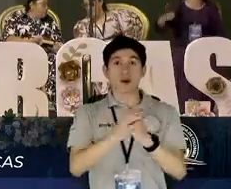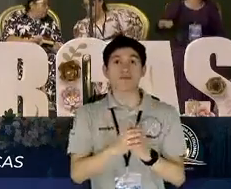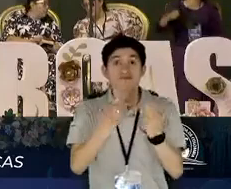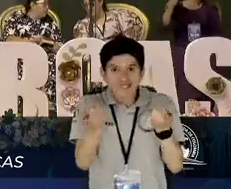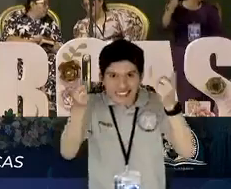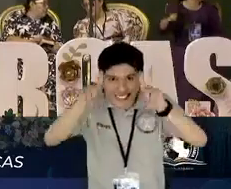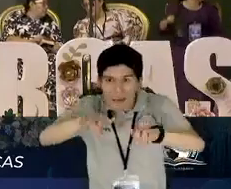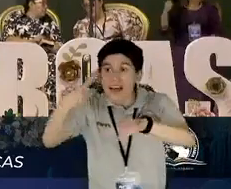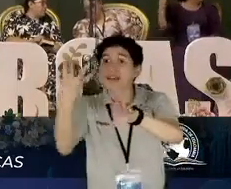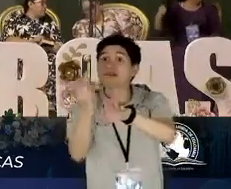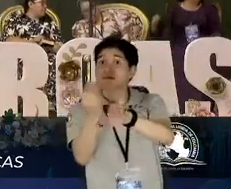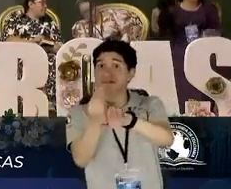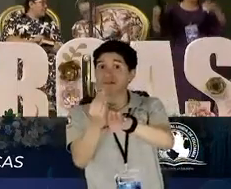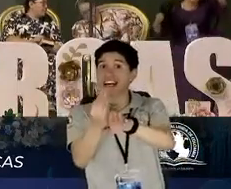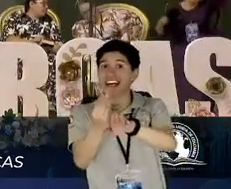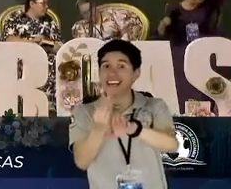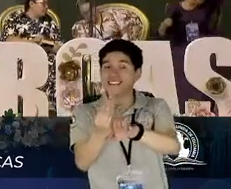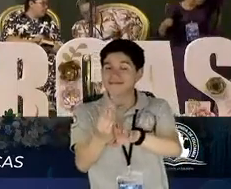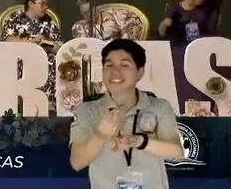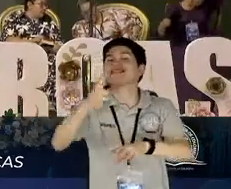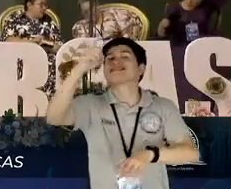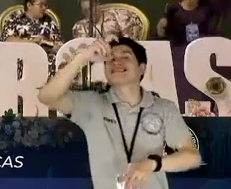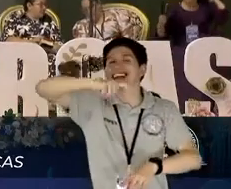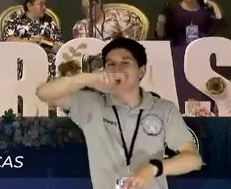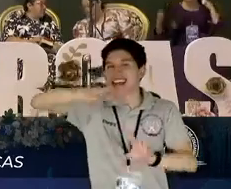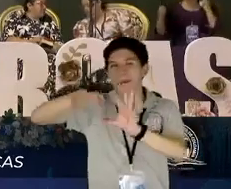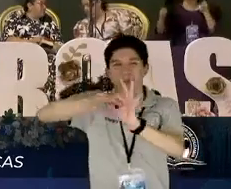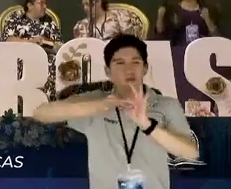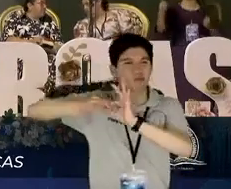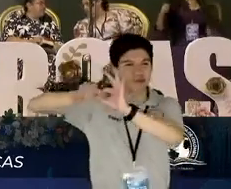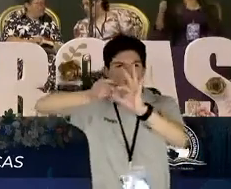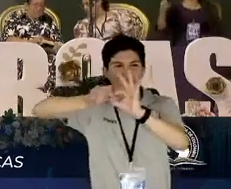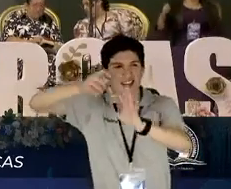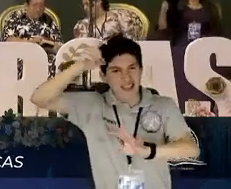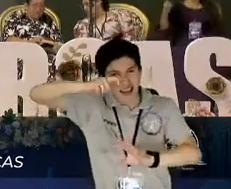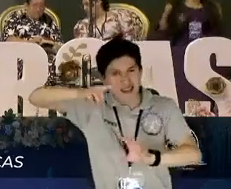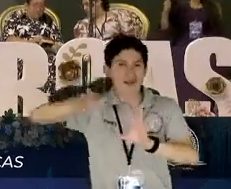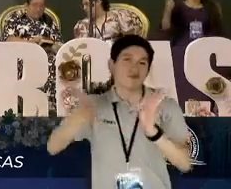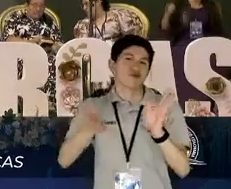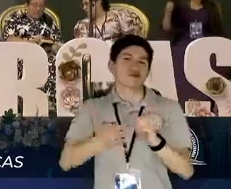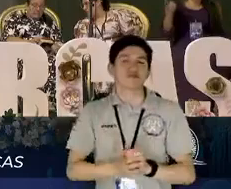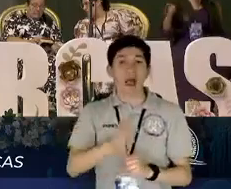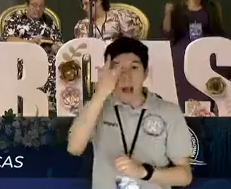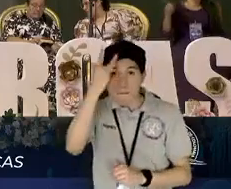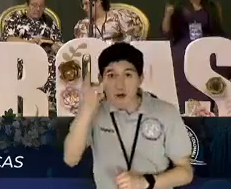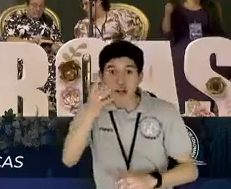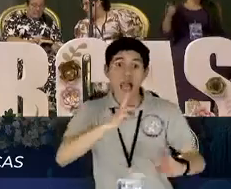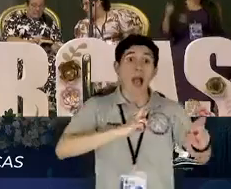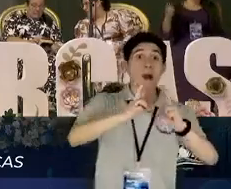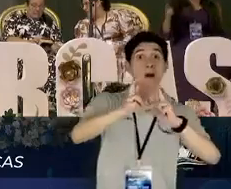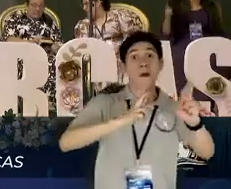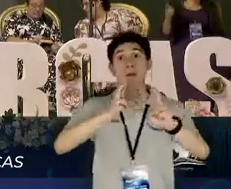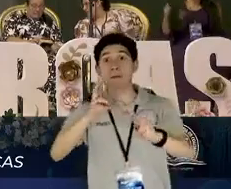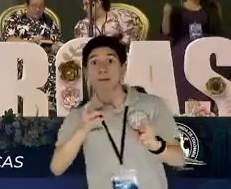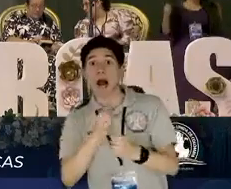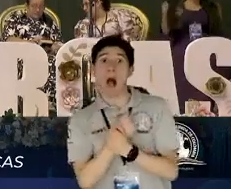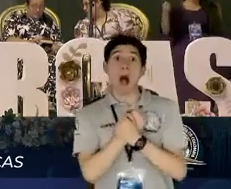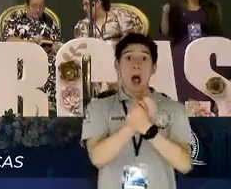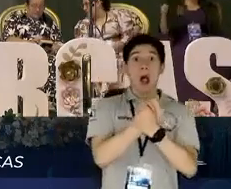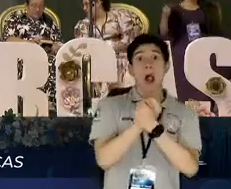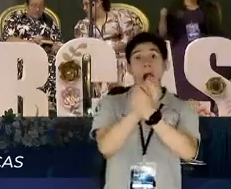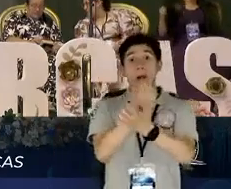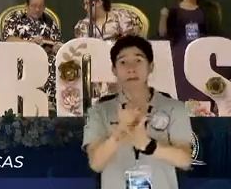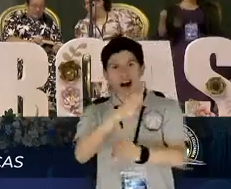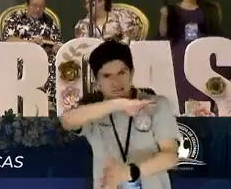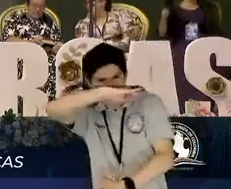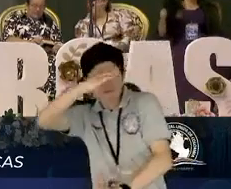se requiere de unidad. Amén. Se requiere de unidad, porque las relaciones afectivas se